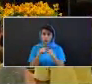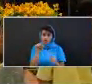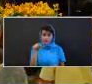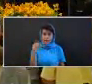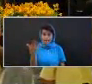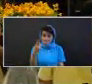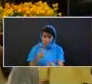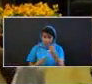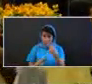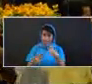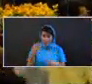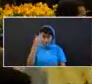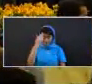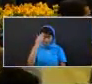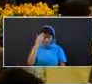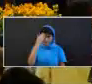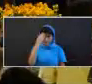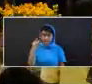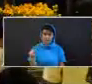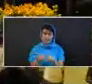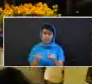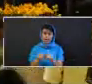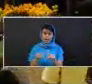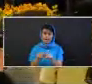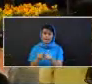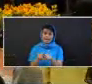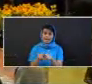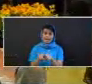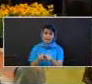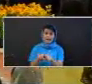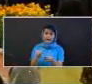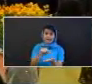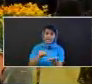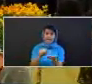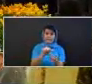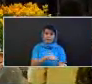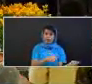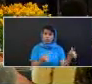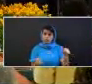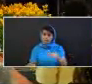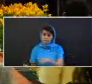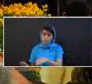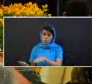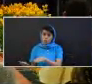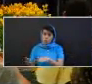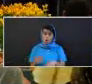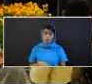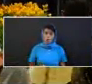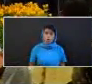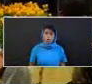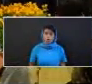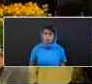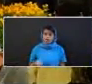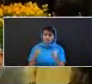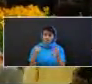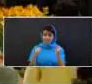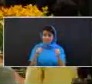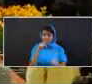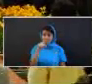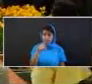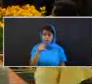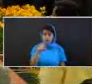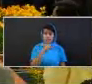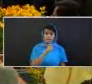frente, por favor. Igualmente está en el área de bautismo. Si alguien va a hacer ese acto de fe y de obediencia del lado